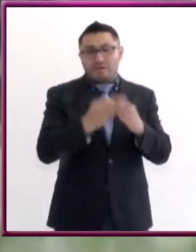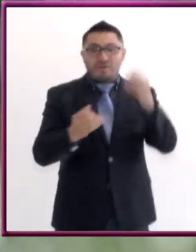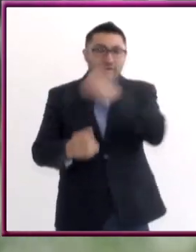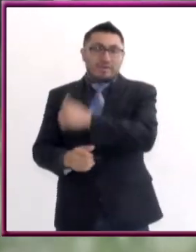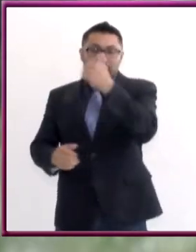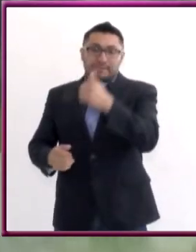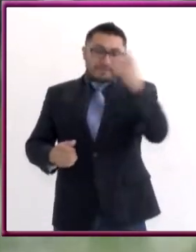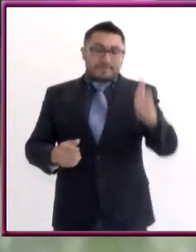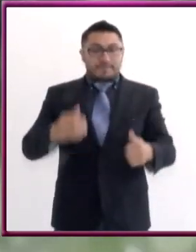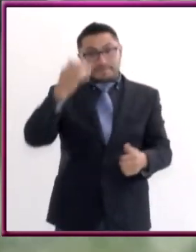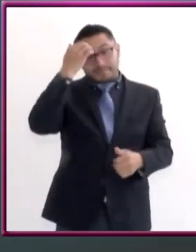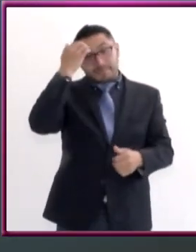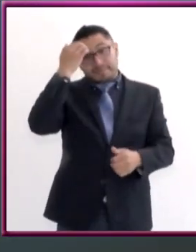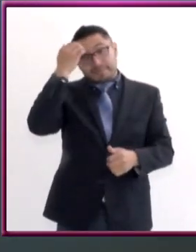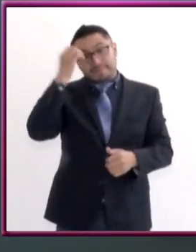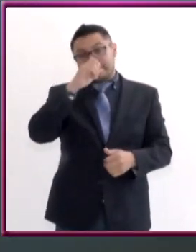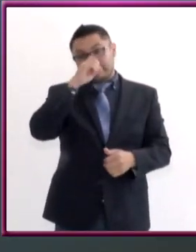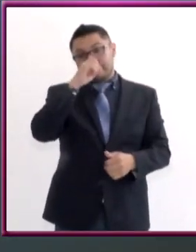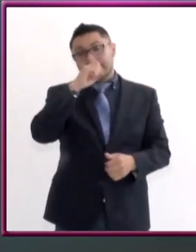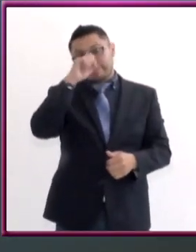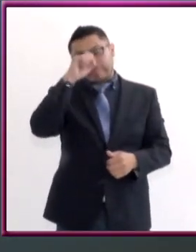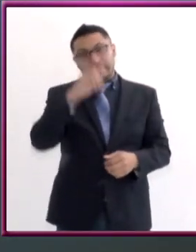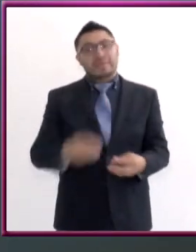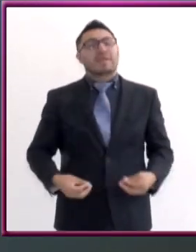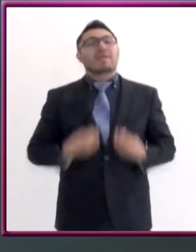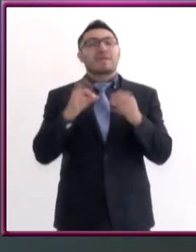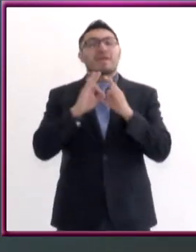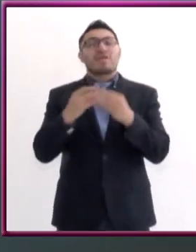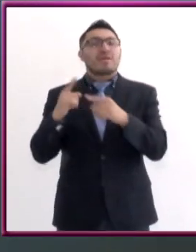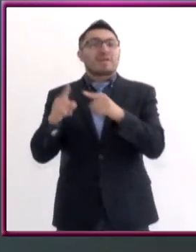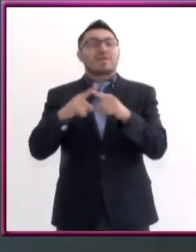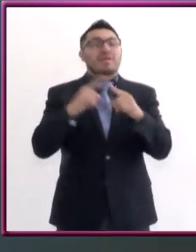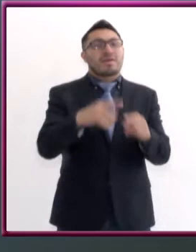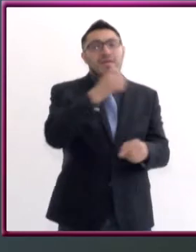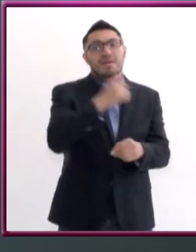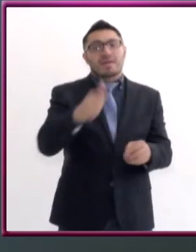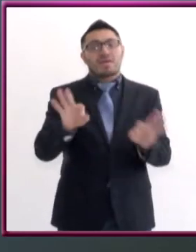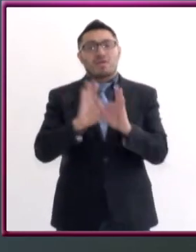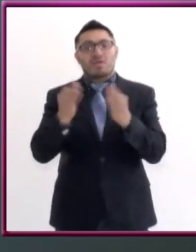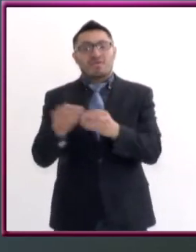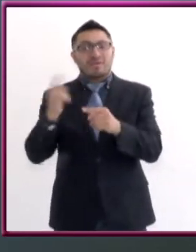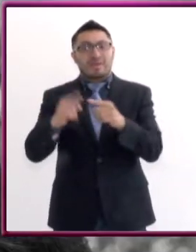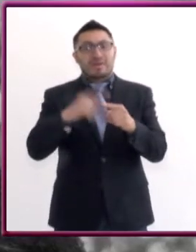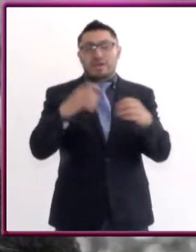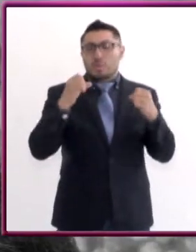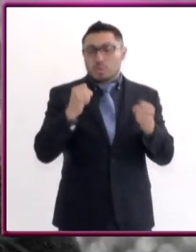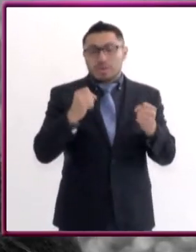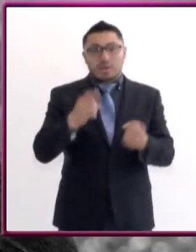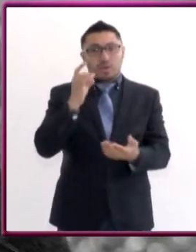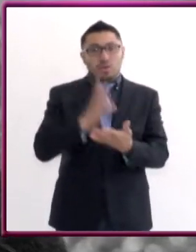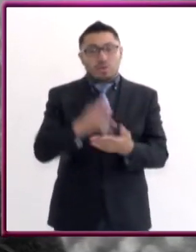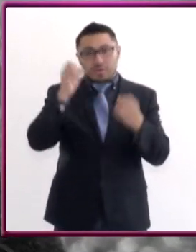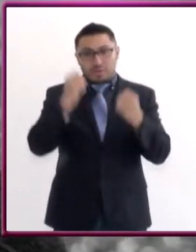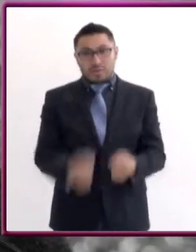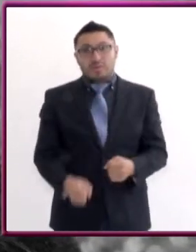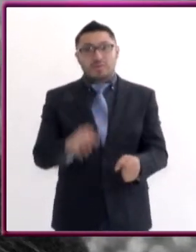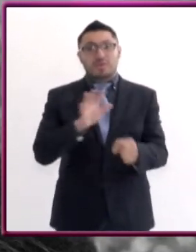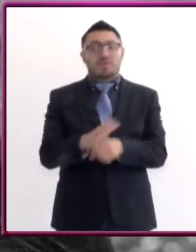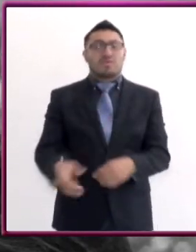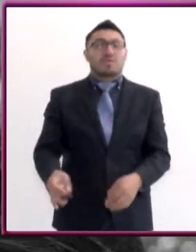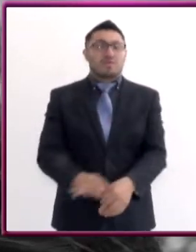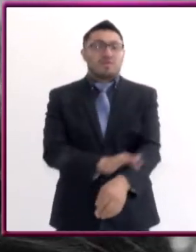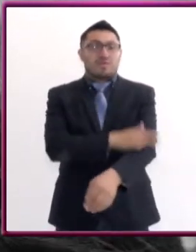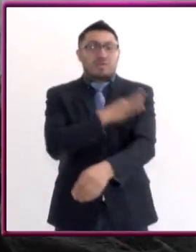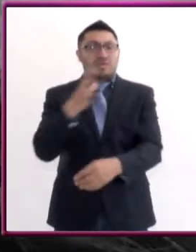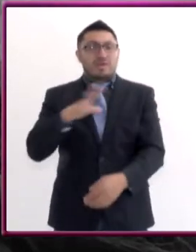diferentes formas en cada persona. Los duelos se viven de manera diferente y cada uno con diferente intensidad. Lo único realmente seguro es